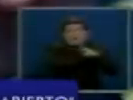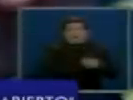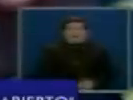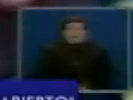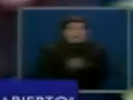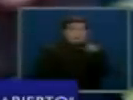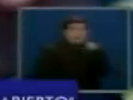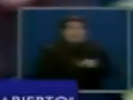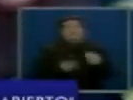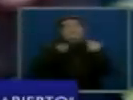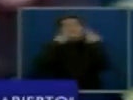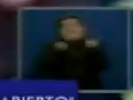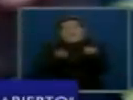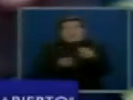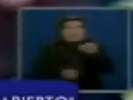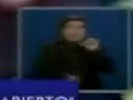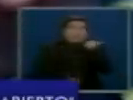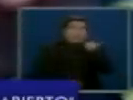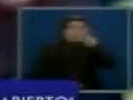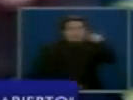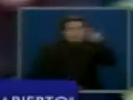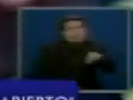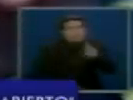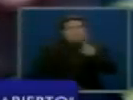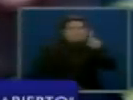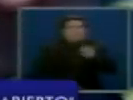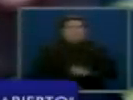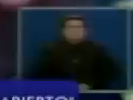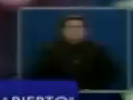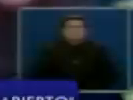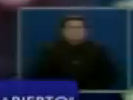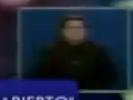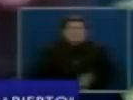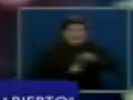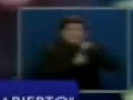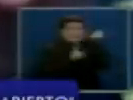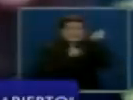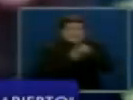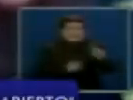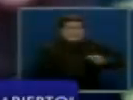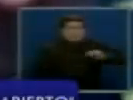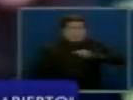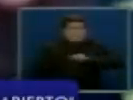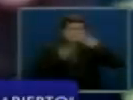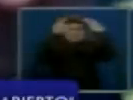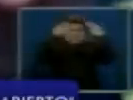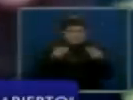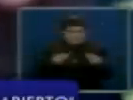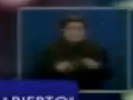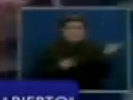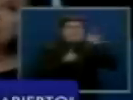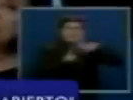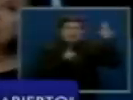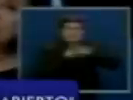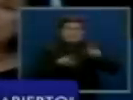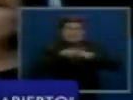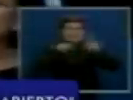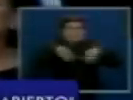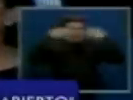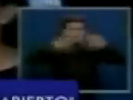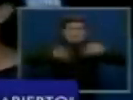este regaló otro colón. Ante ello, el Ministerio de Hacienda ha puesto en ejecución un conjunto de